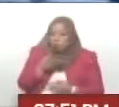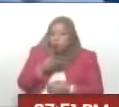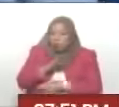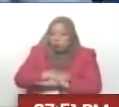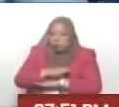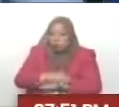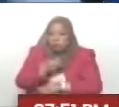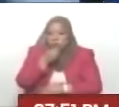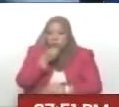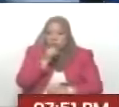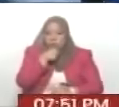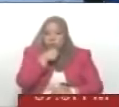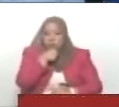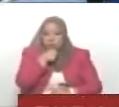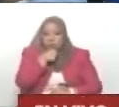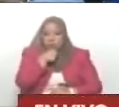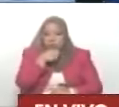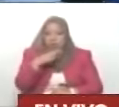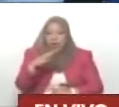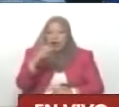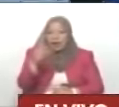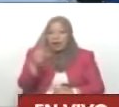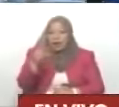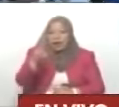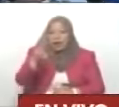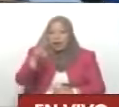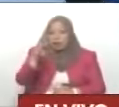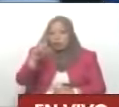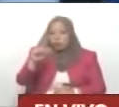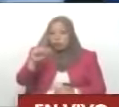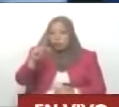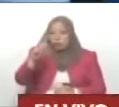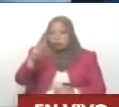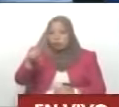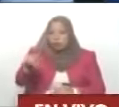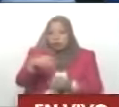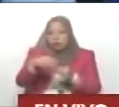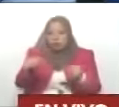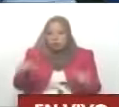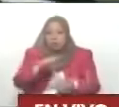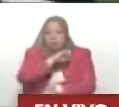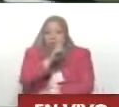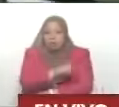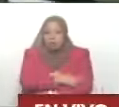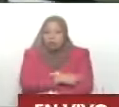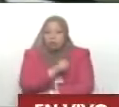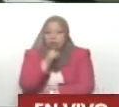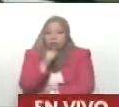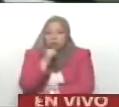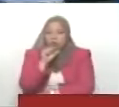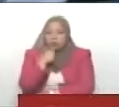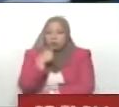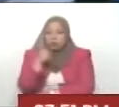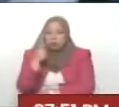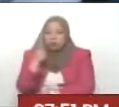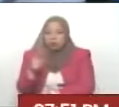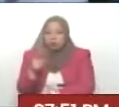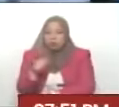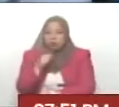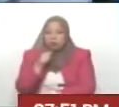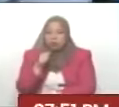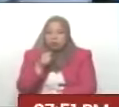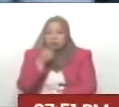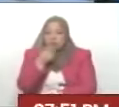¡Ay, que qué bueno el viejito! ¡Ay, muy bueno el viejito! Y disolvió todos los poderes, Mario. ¡Ay, este viejito sí es chévere, Pedro Carmona